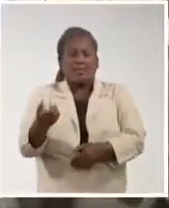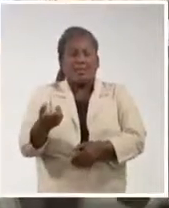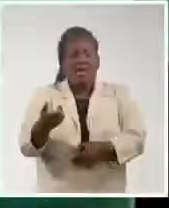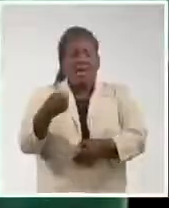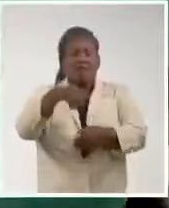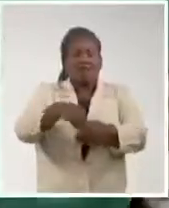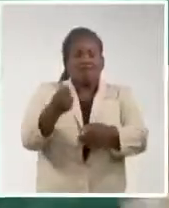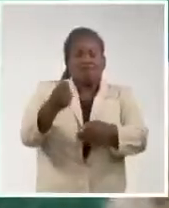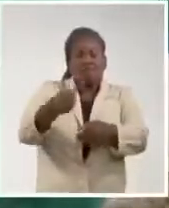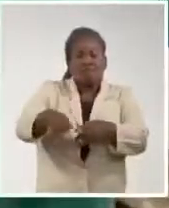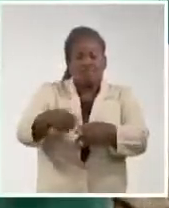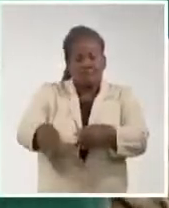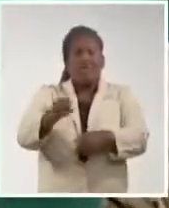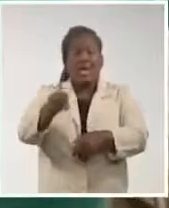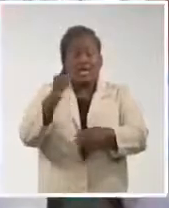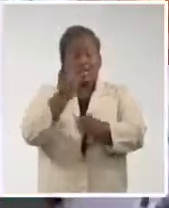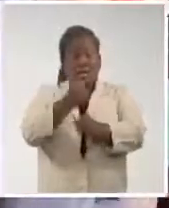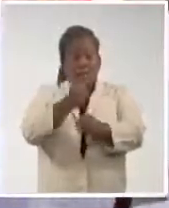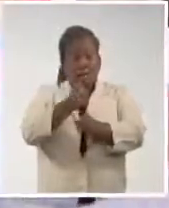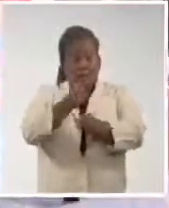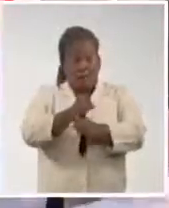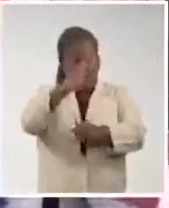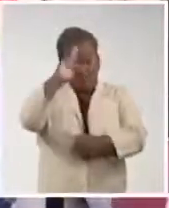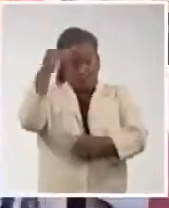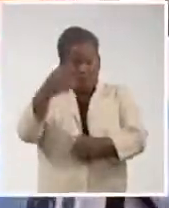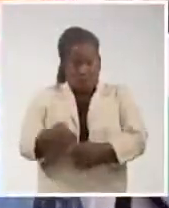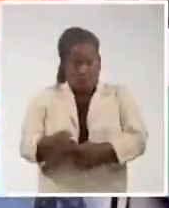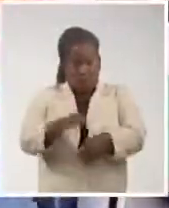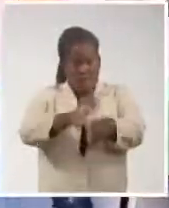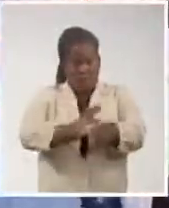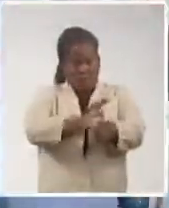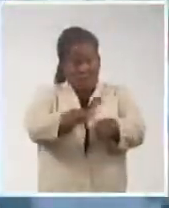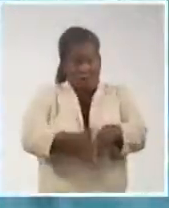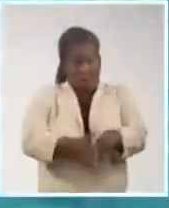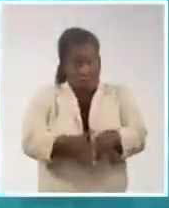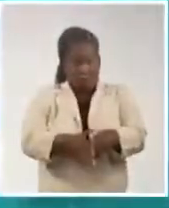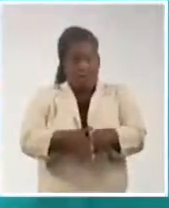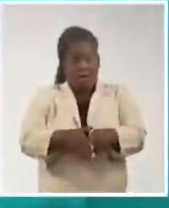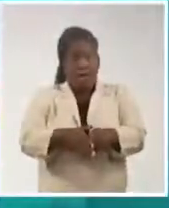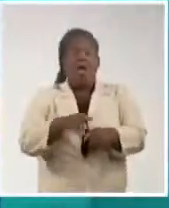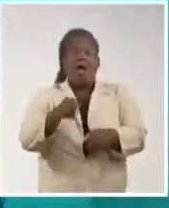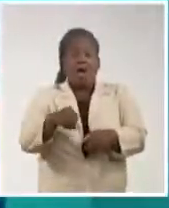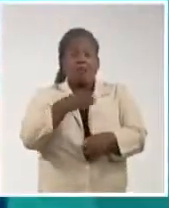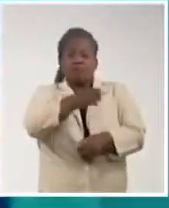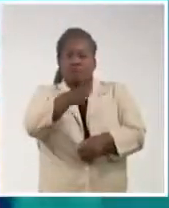labor sanitaria ante la pandemia de COVID-19 ha llegado a casi 30 países del